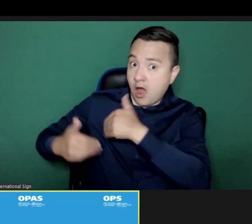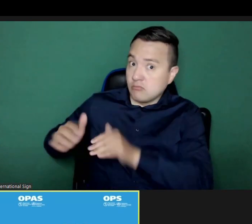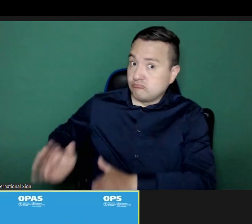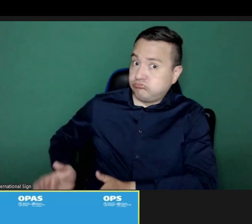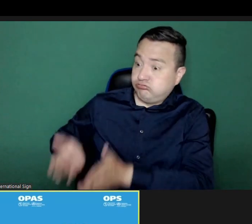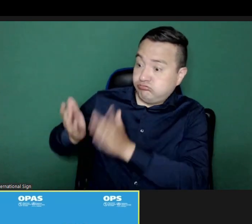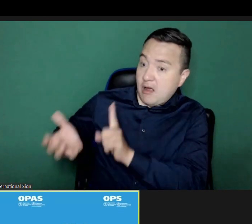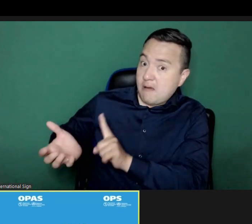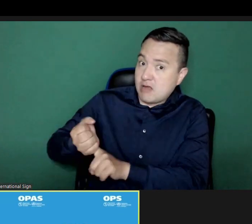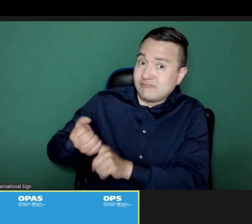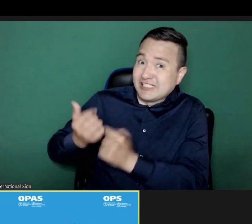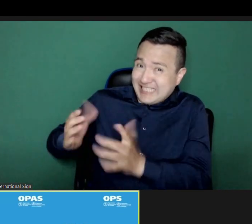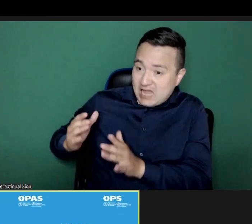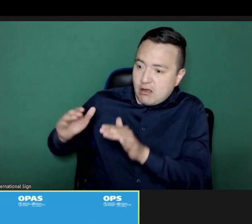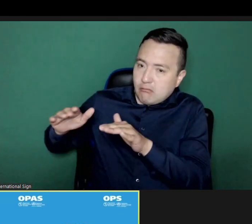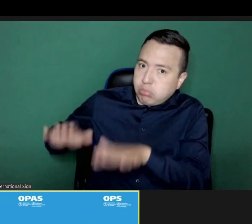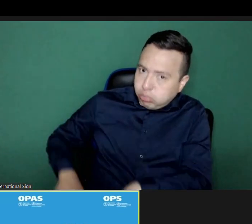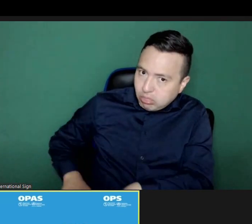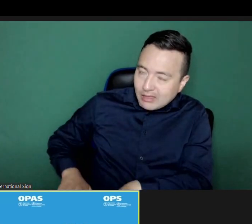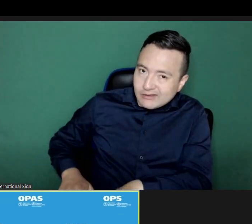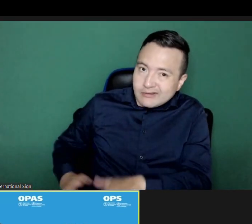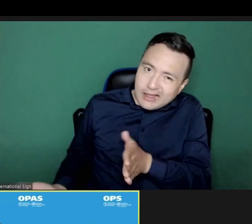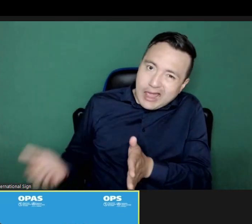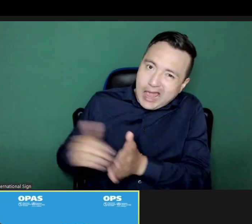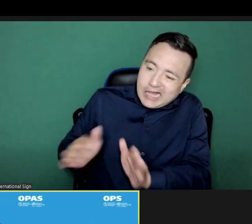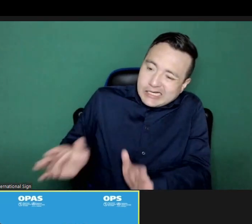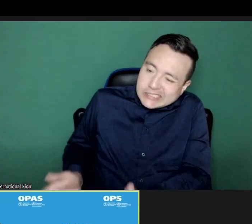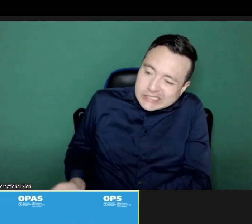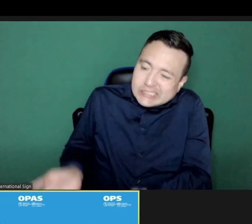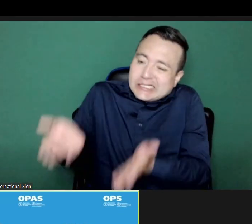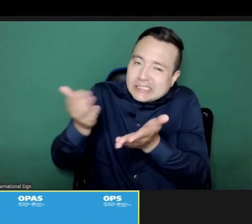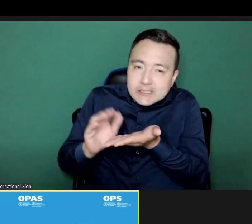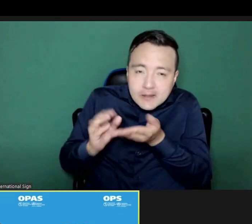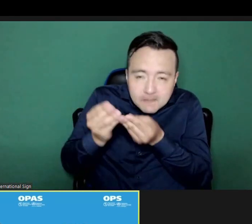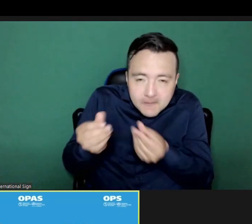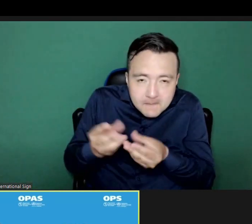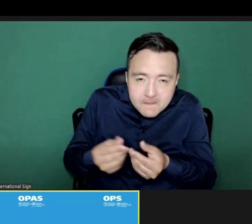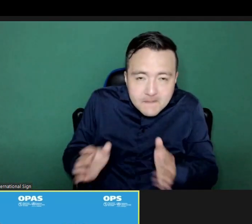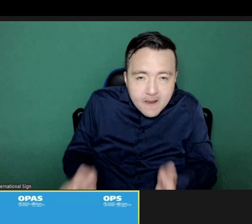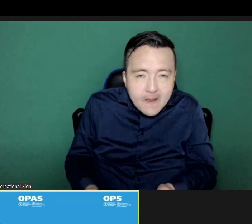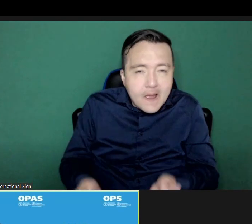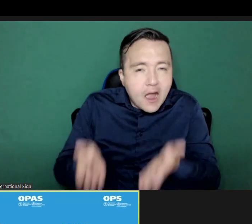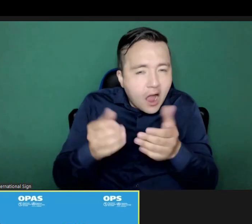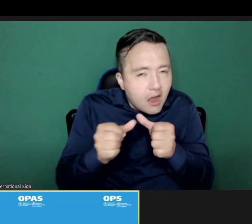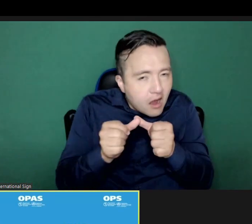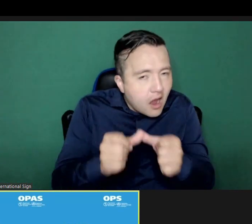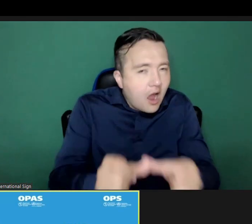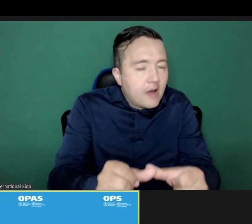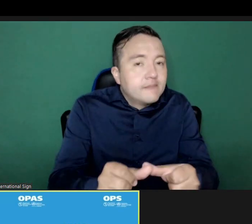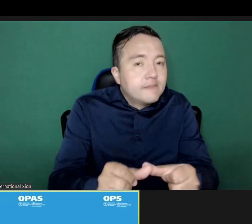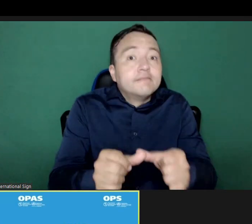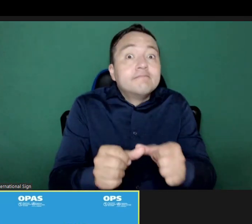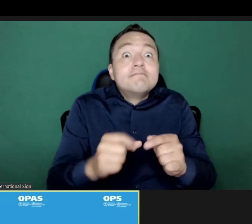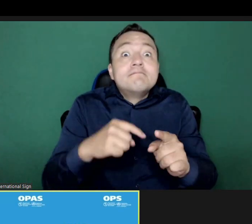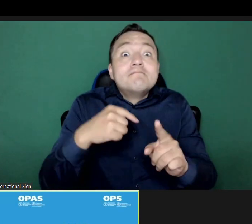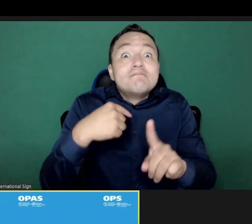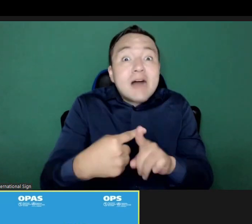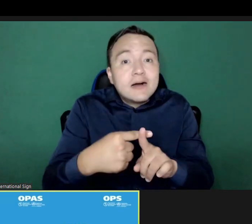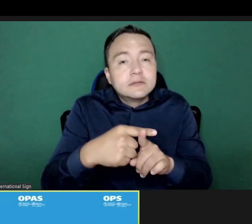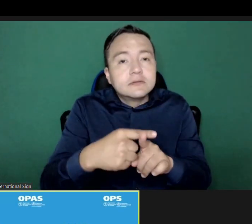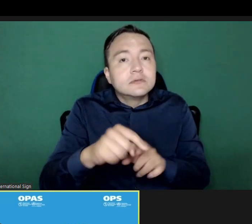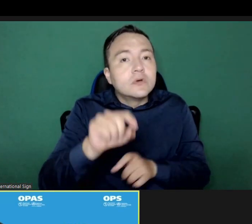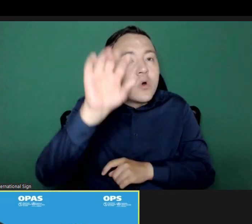también hacerle frente a las inequidades persistentes que observamos dentro de los países. Y también